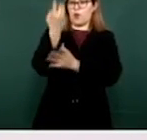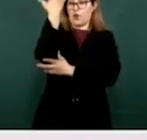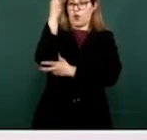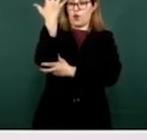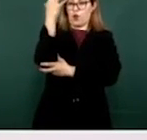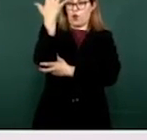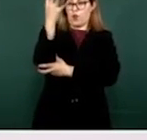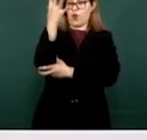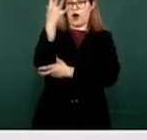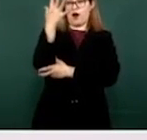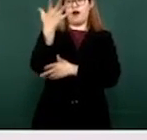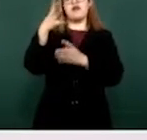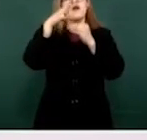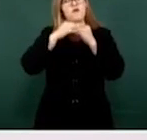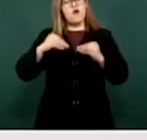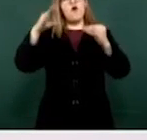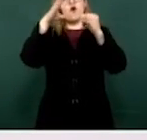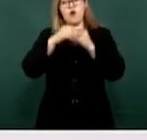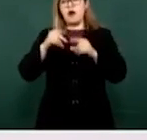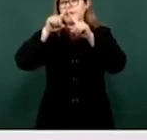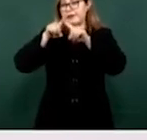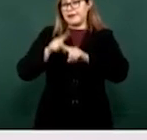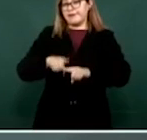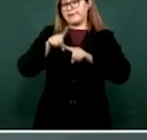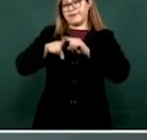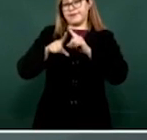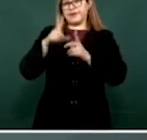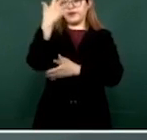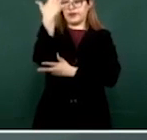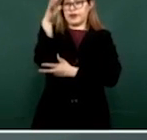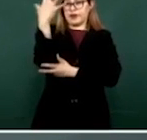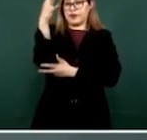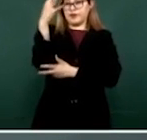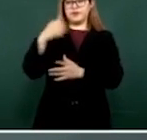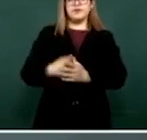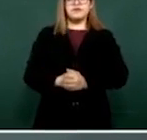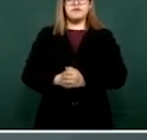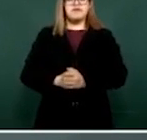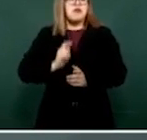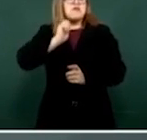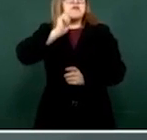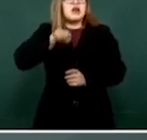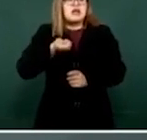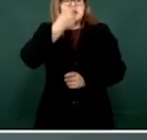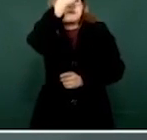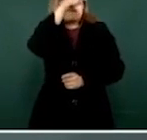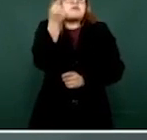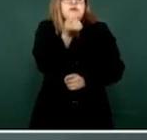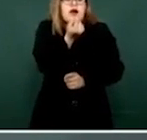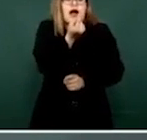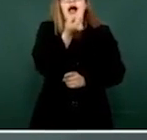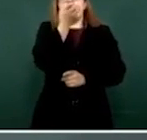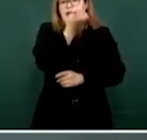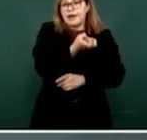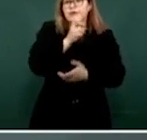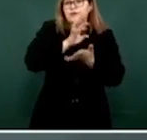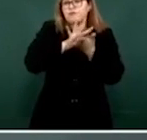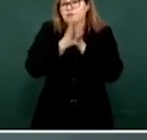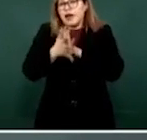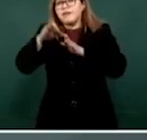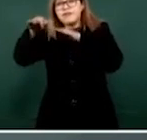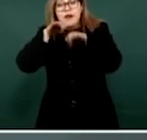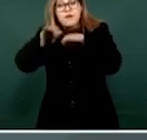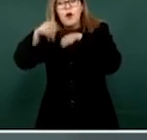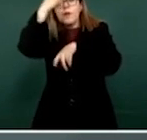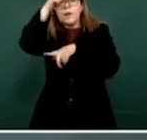frutales y maderables en la Huasteca, y va a significar empleos para ejidatarios,